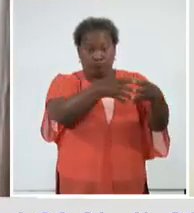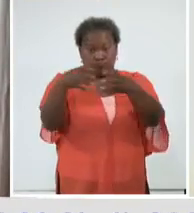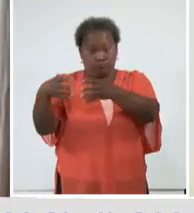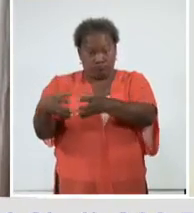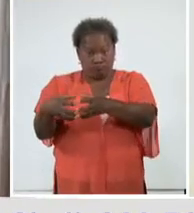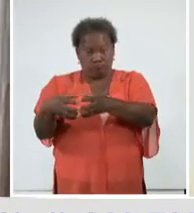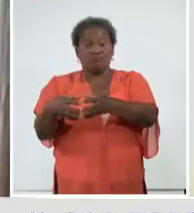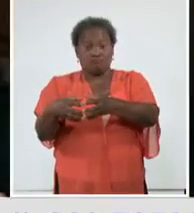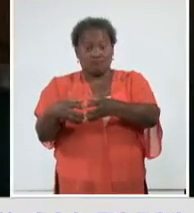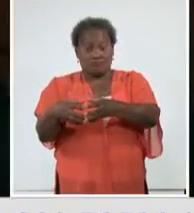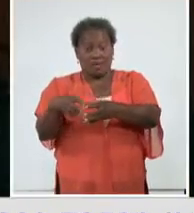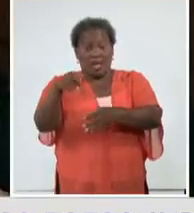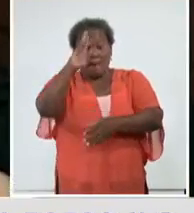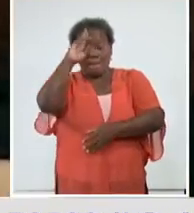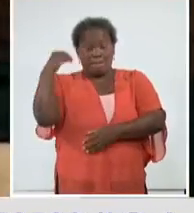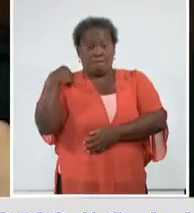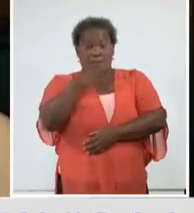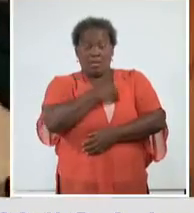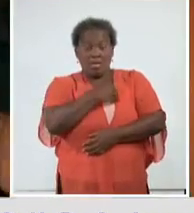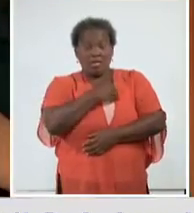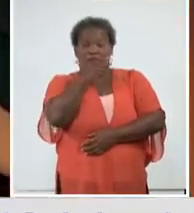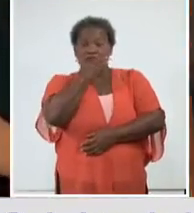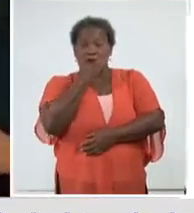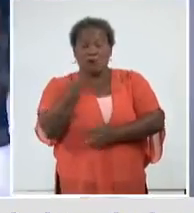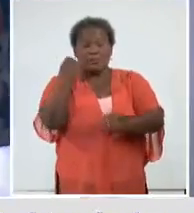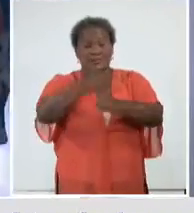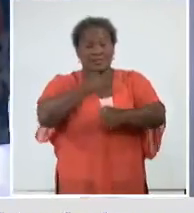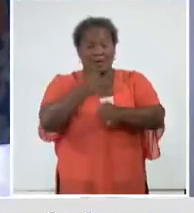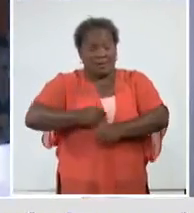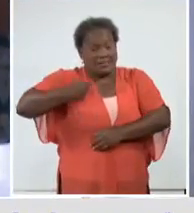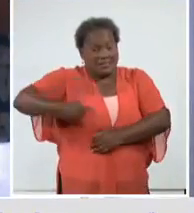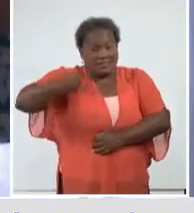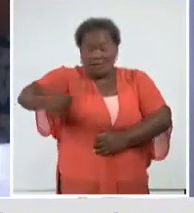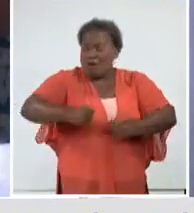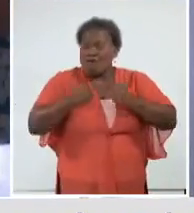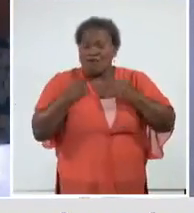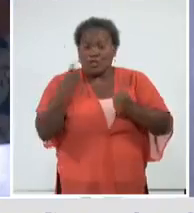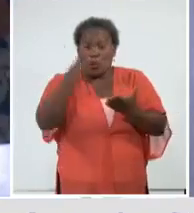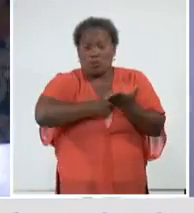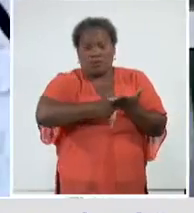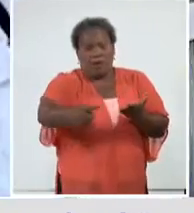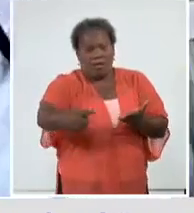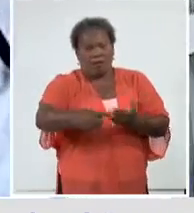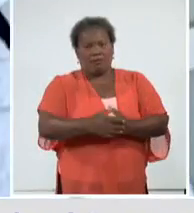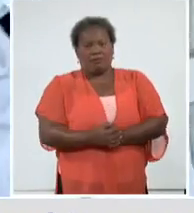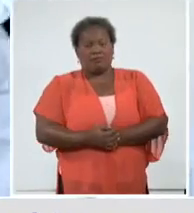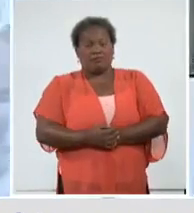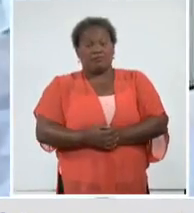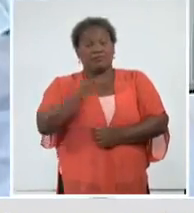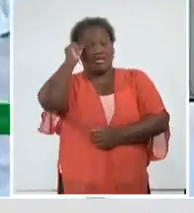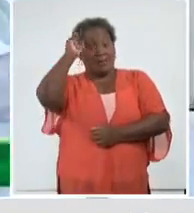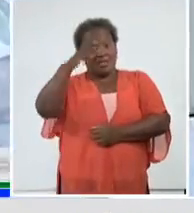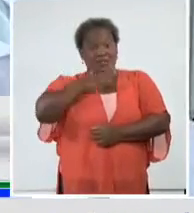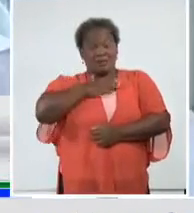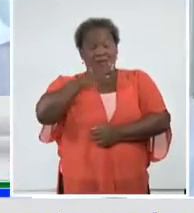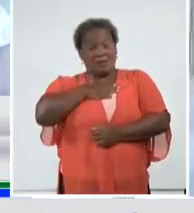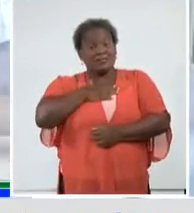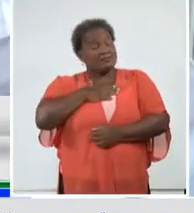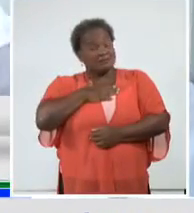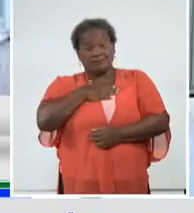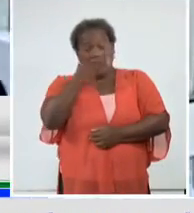mayoría lo integran varios jóvenes que laboran ininterrumpidamente durante una semana. Esta experiencia ha sido un reto para mí, ya que en